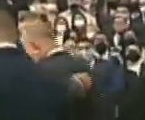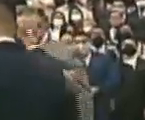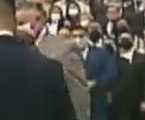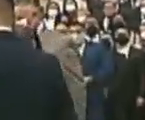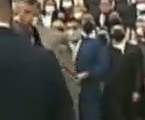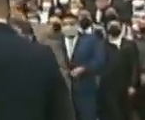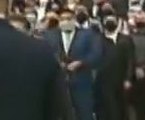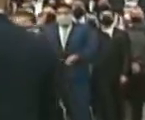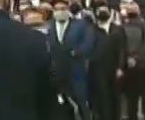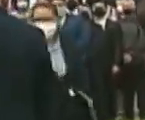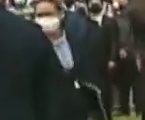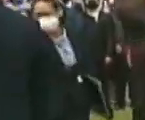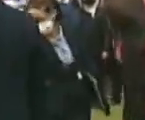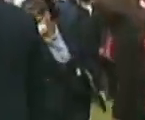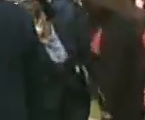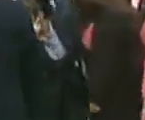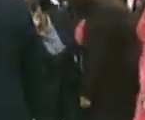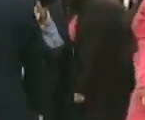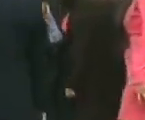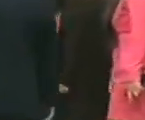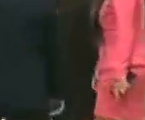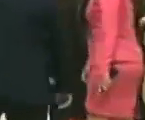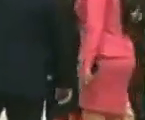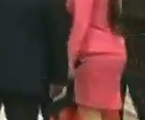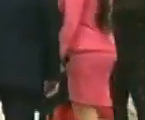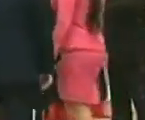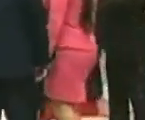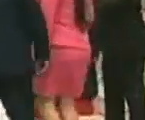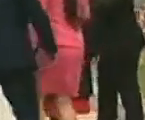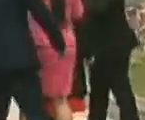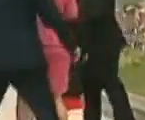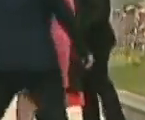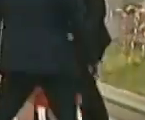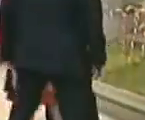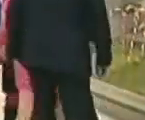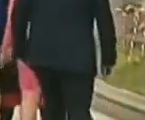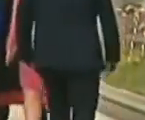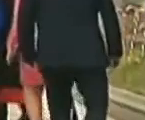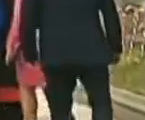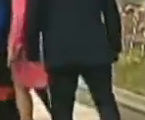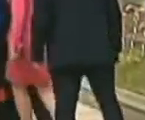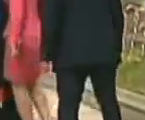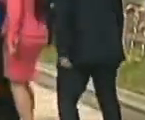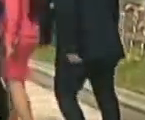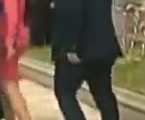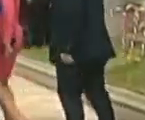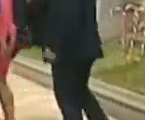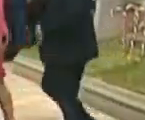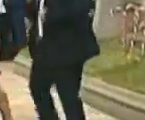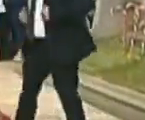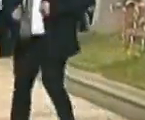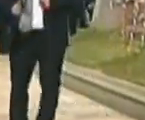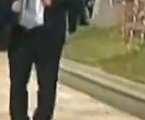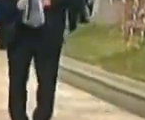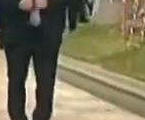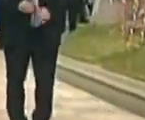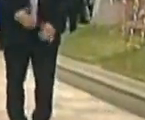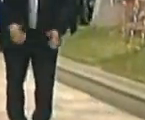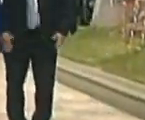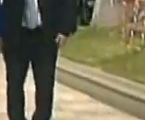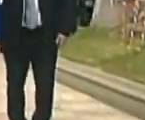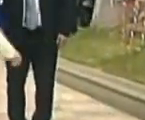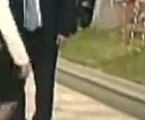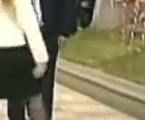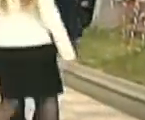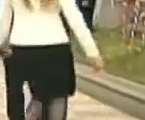la subsecretaria ratificada el día de hoy por la votación de la plenaria parlamentaria, Inti Hinojosa, quienes ya